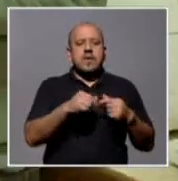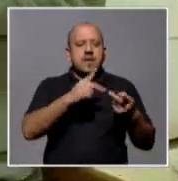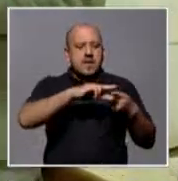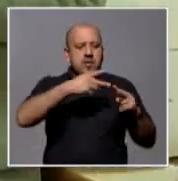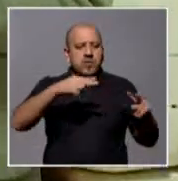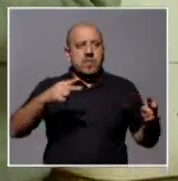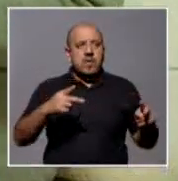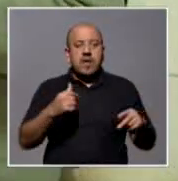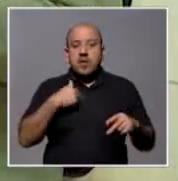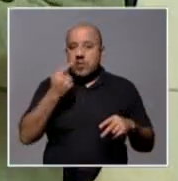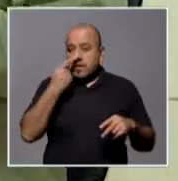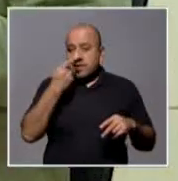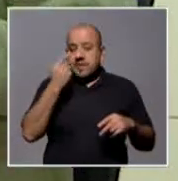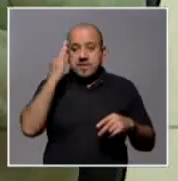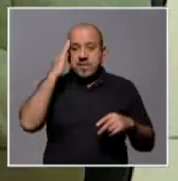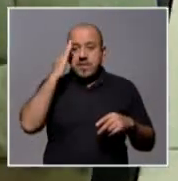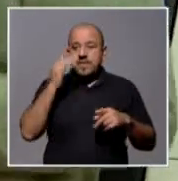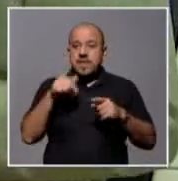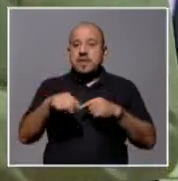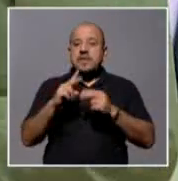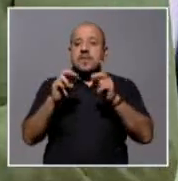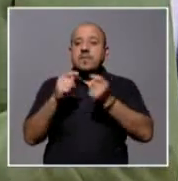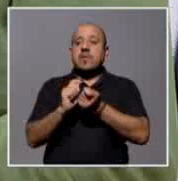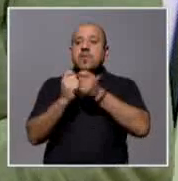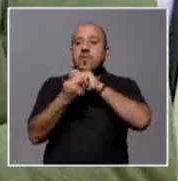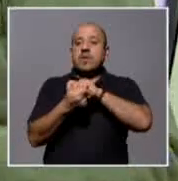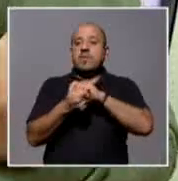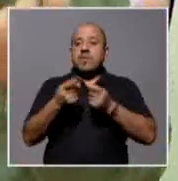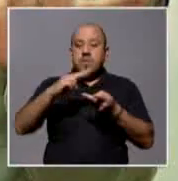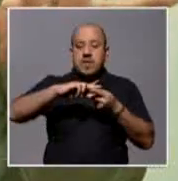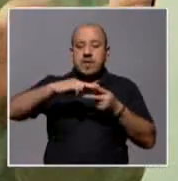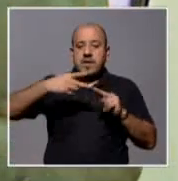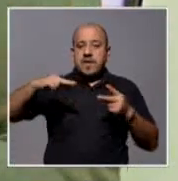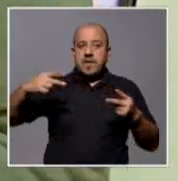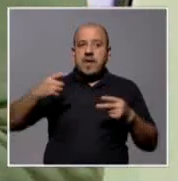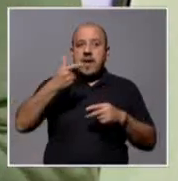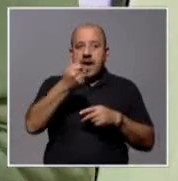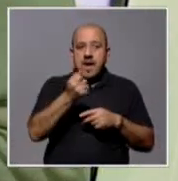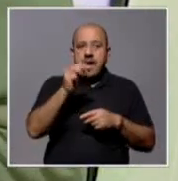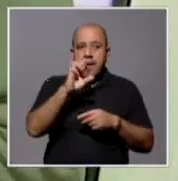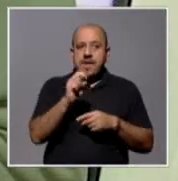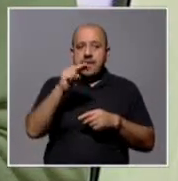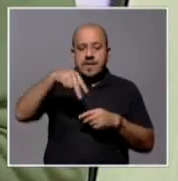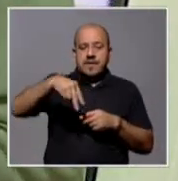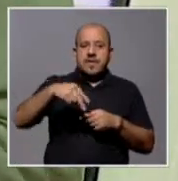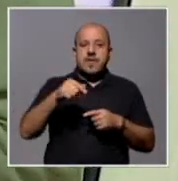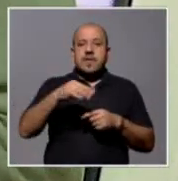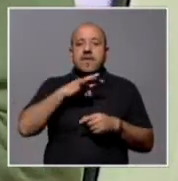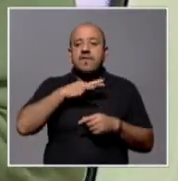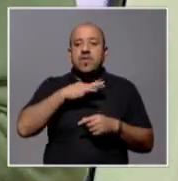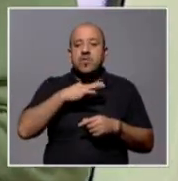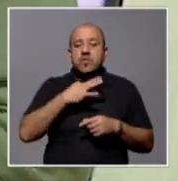interesa saber las variantes, o sea, los cambios en la secuencia del ADN, del ARN, perdón, de este virus.